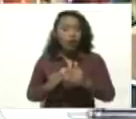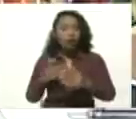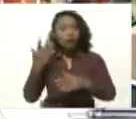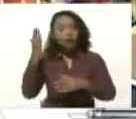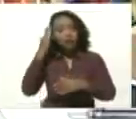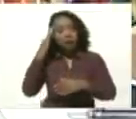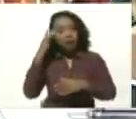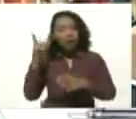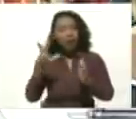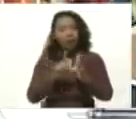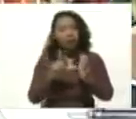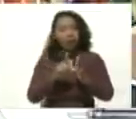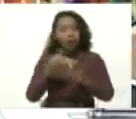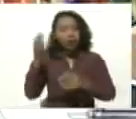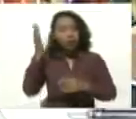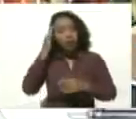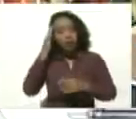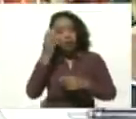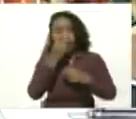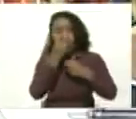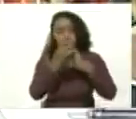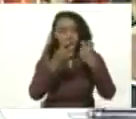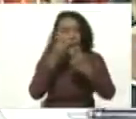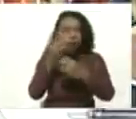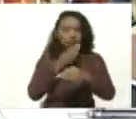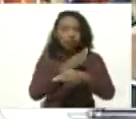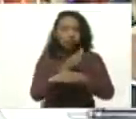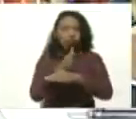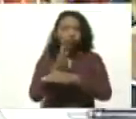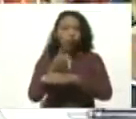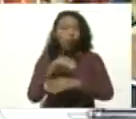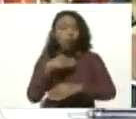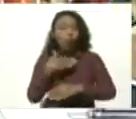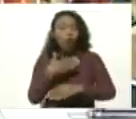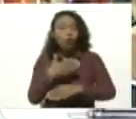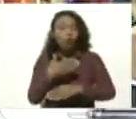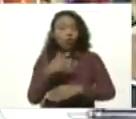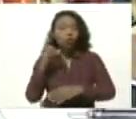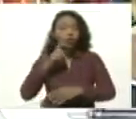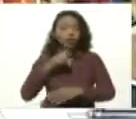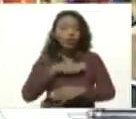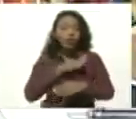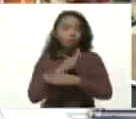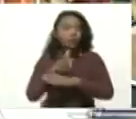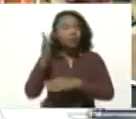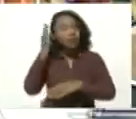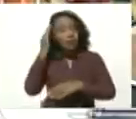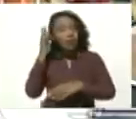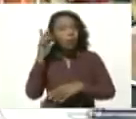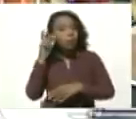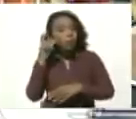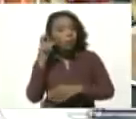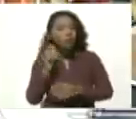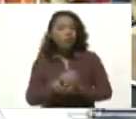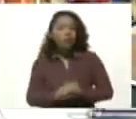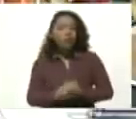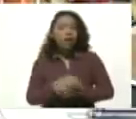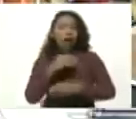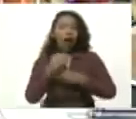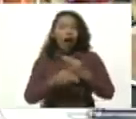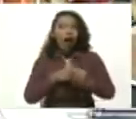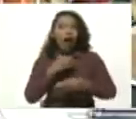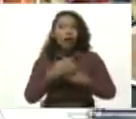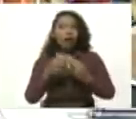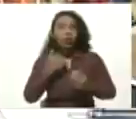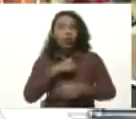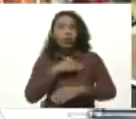liceo, sabe recorrer cuando tiene que recorrer, sabe escuchar. Se ha lanzado